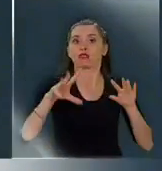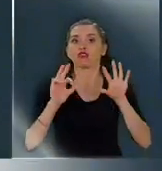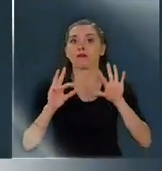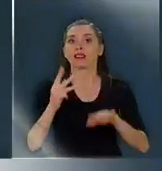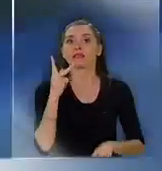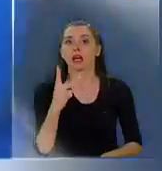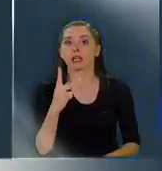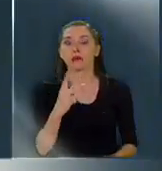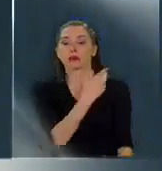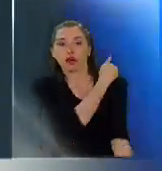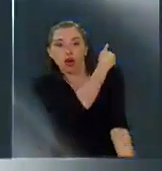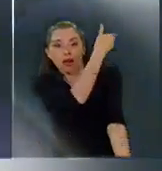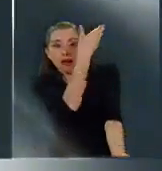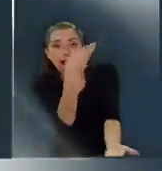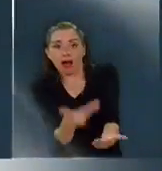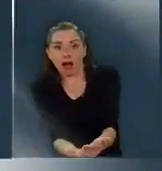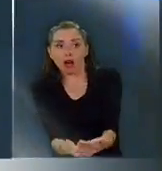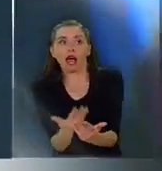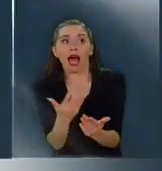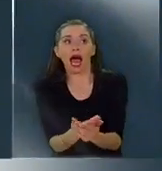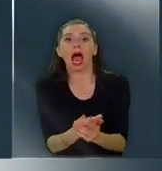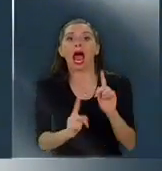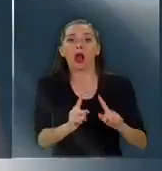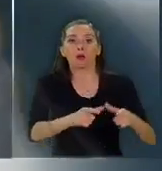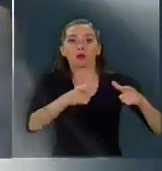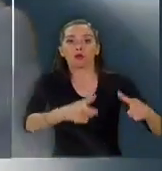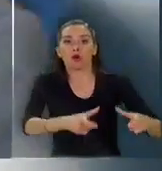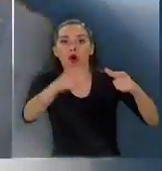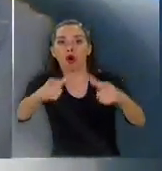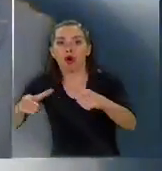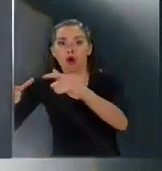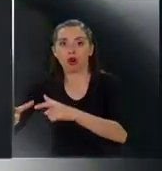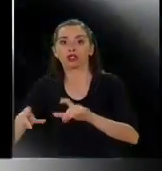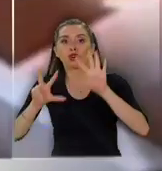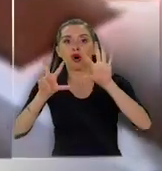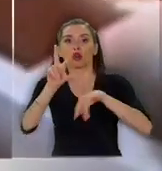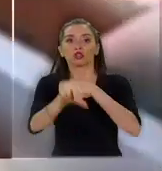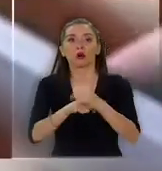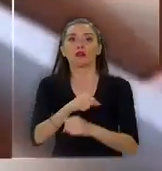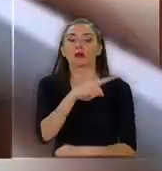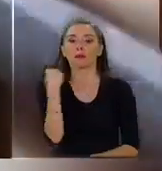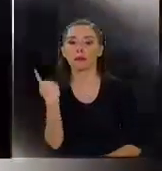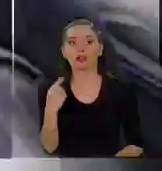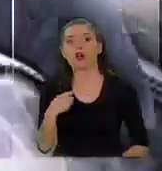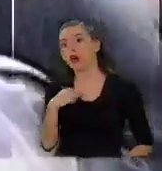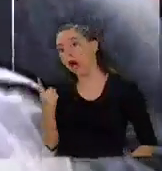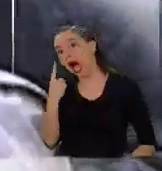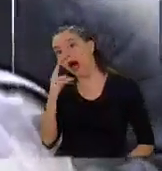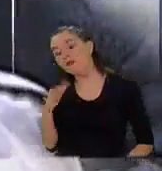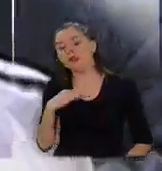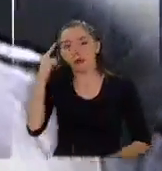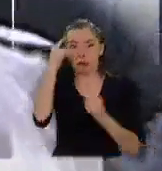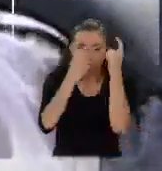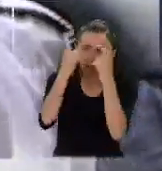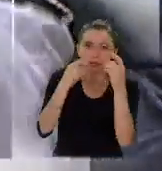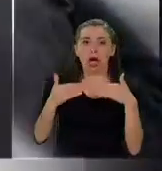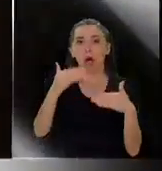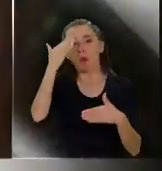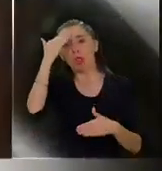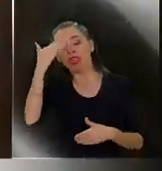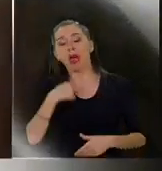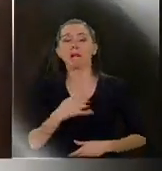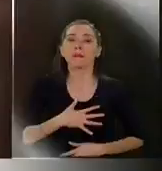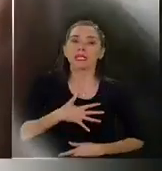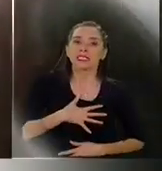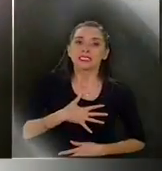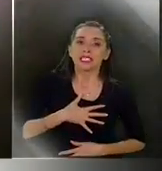hoy, hay unos cuantos hoyitos hechos. 8 años perdidos. A ver, lo estoy pensando. Hay días que me siento